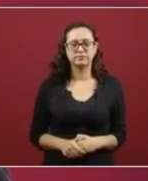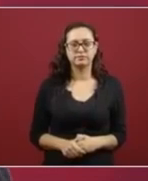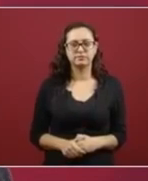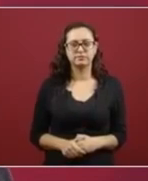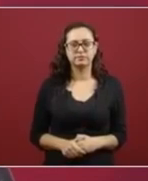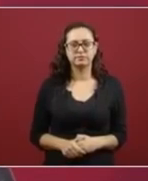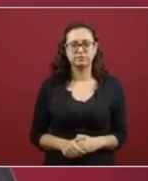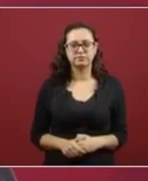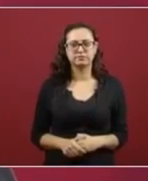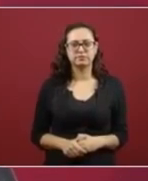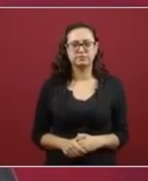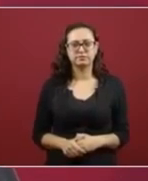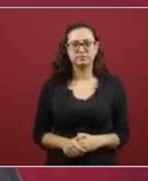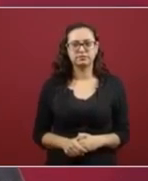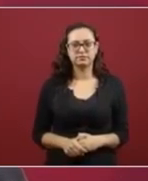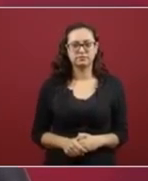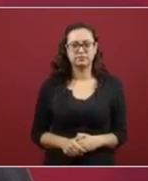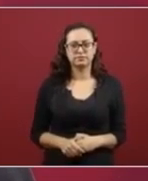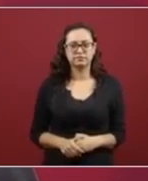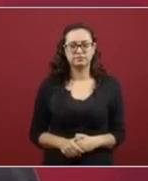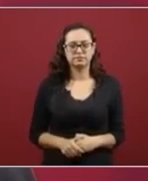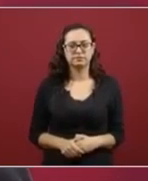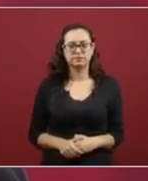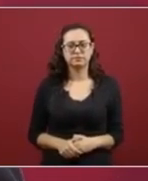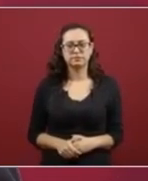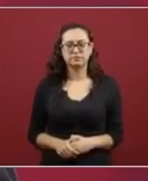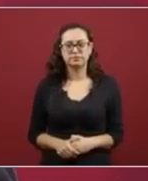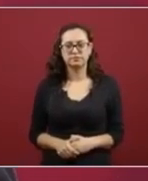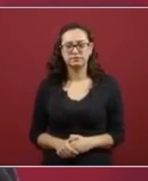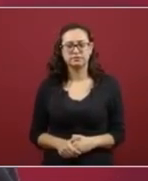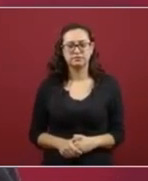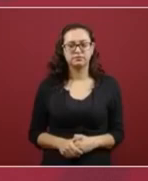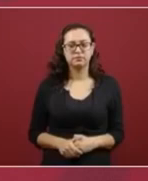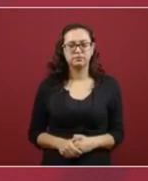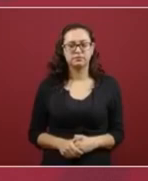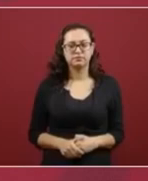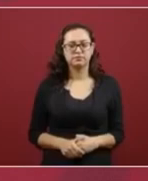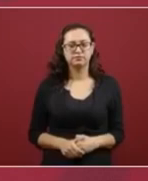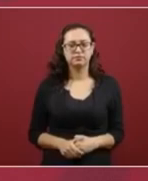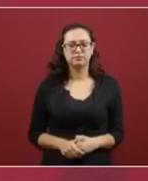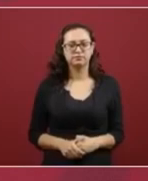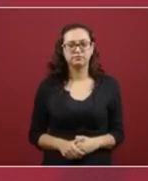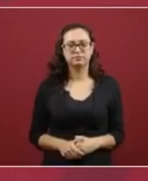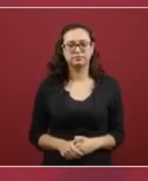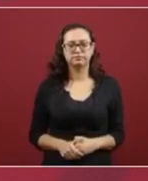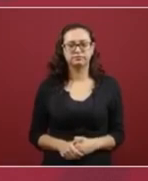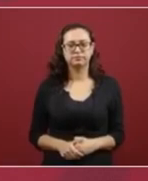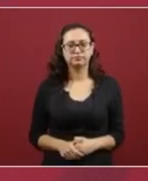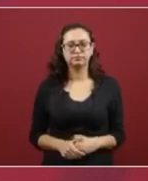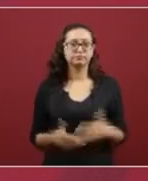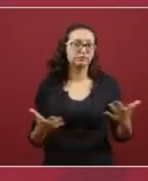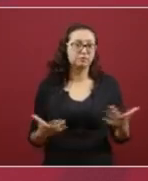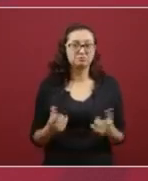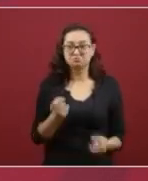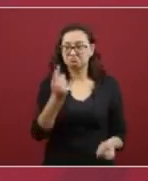hay quienes no están optando por la carrera